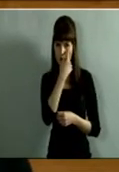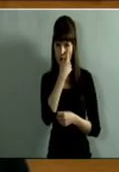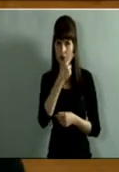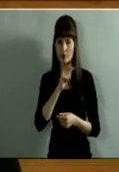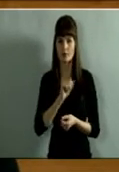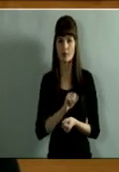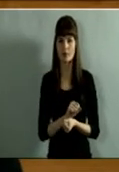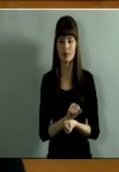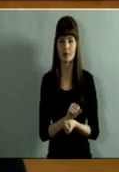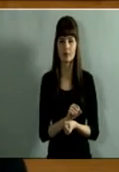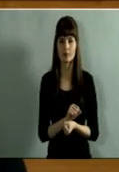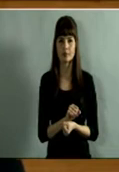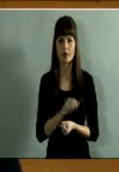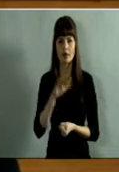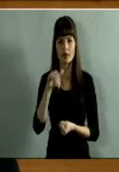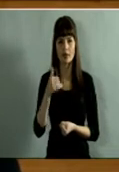Después de esto,